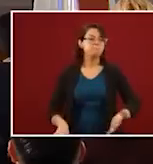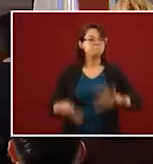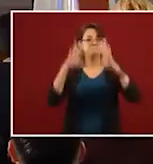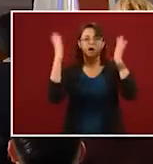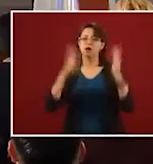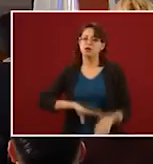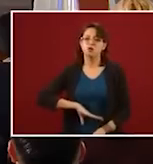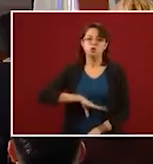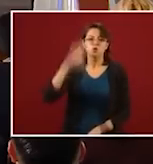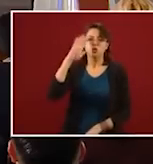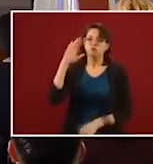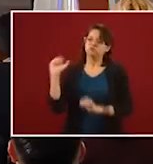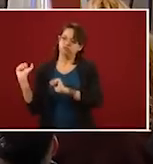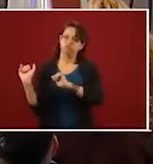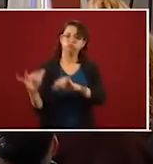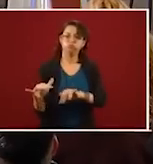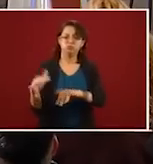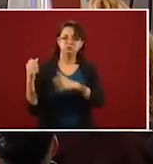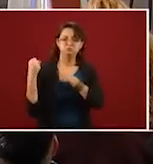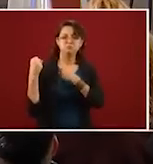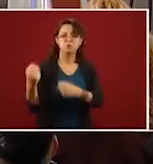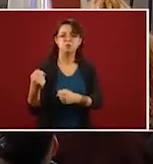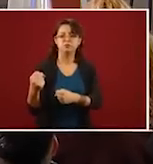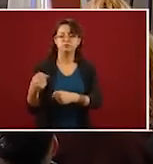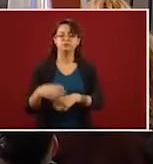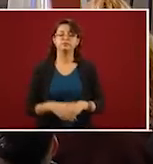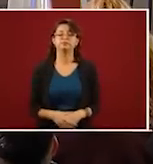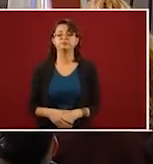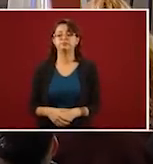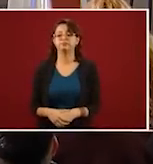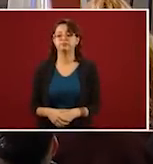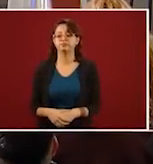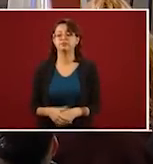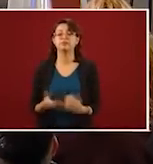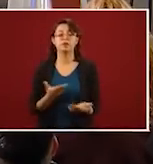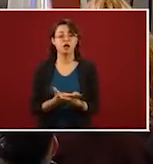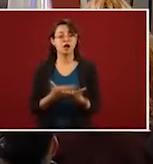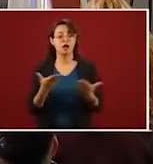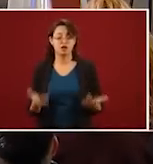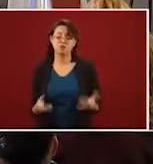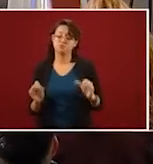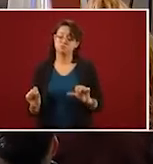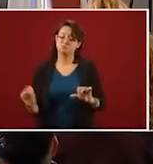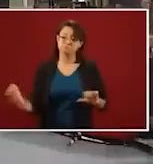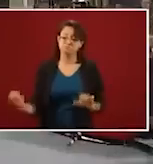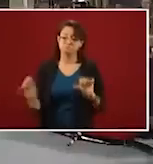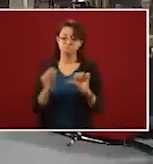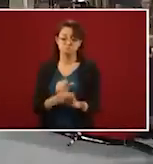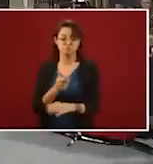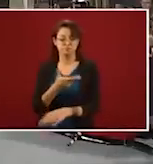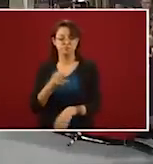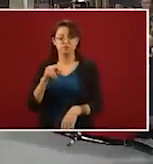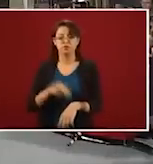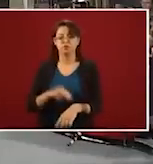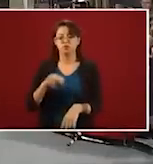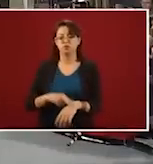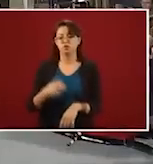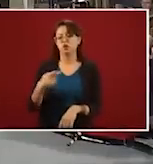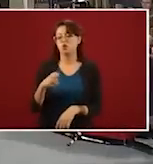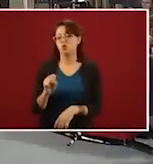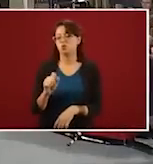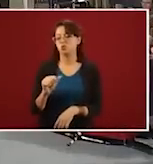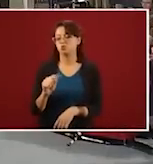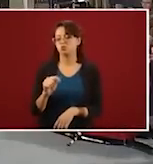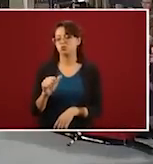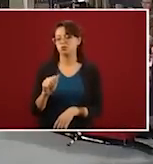es lo que queremos dejar muy en claro. Le voy a pasar la palabra, con el permiso del presidente, al doctor Gustavo Reyes Terán para que nos